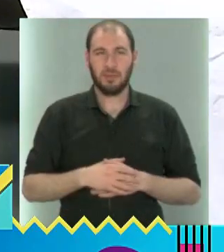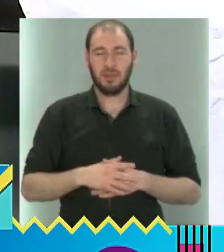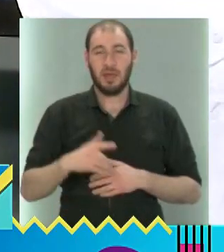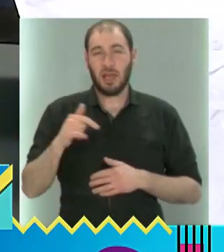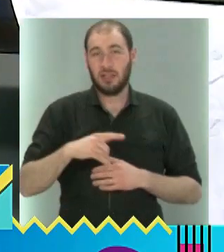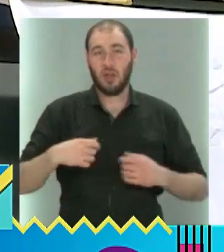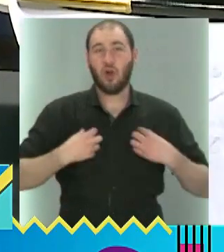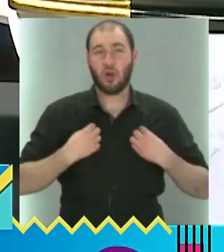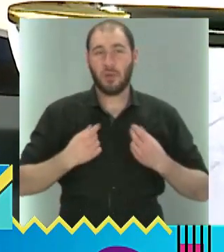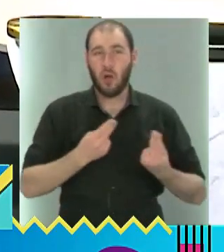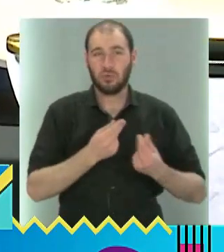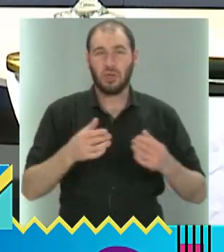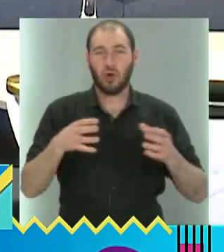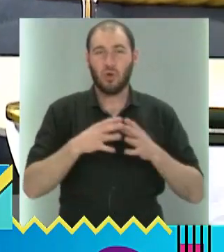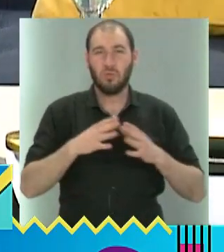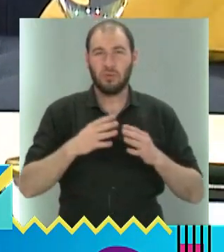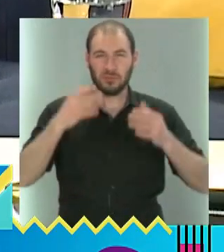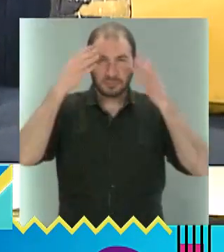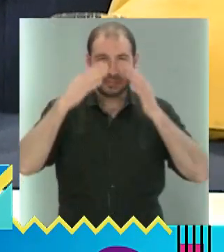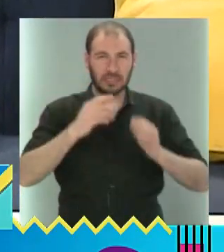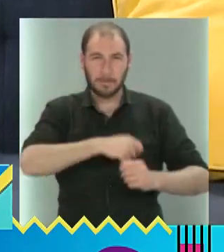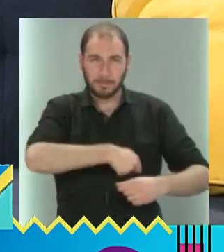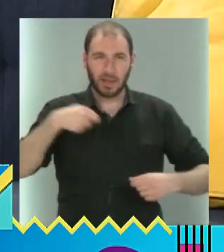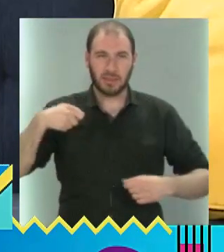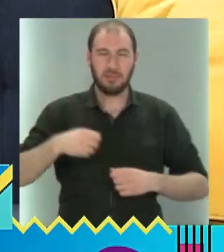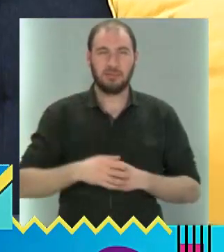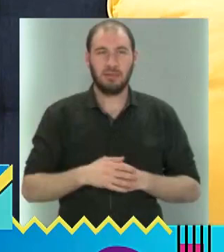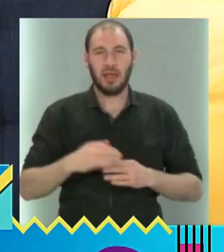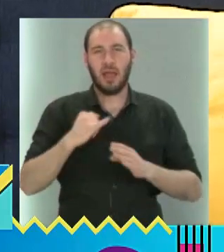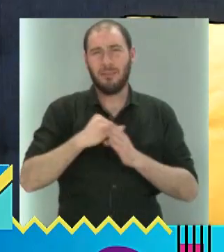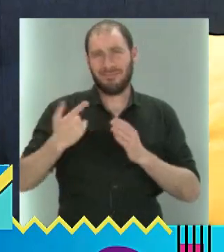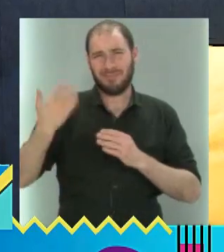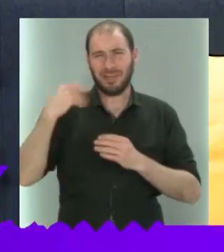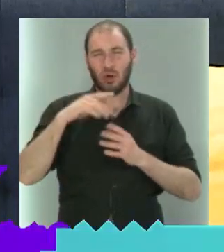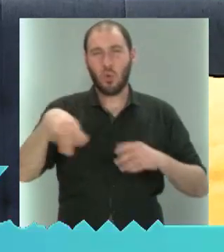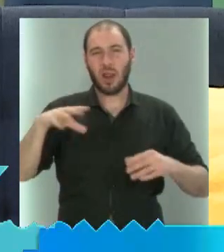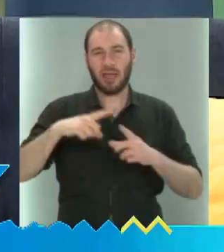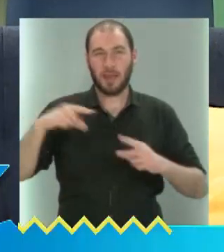es la vestimenta que usaban los samuráis en la época del medioevo de Japón.